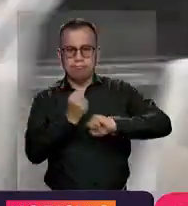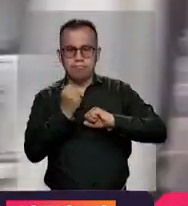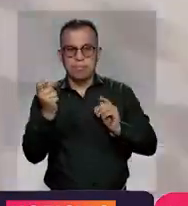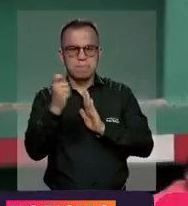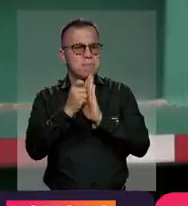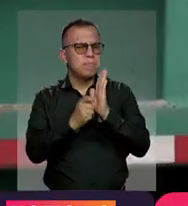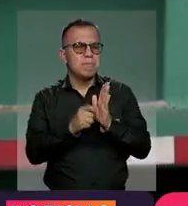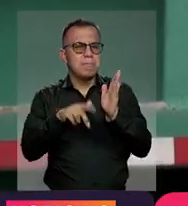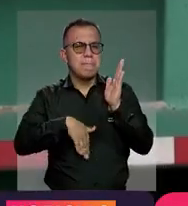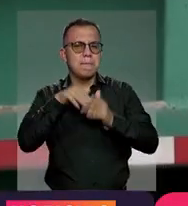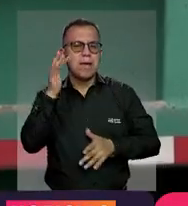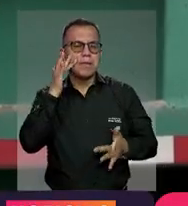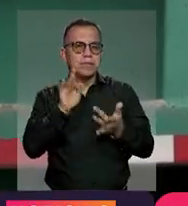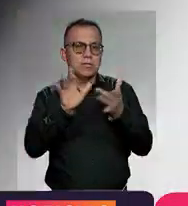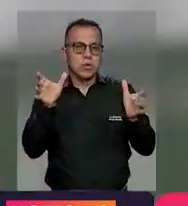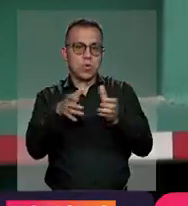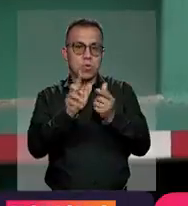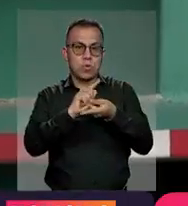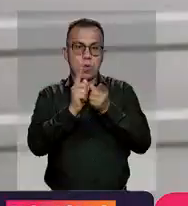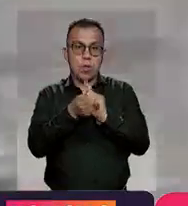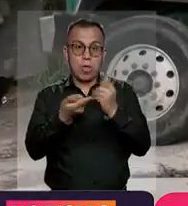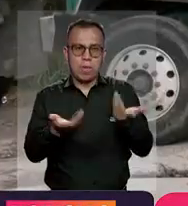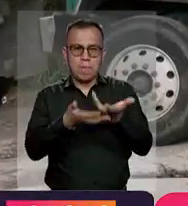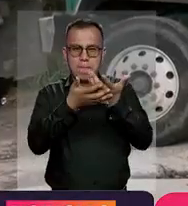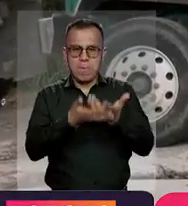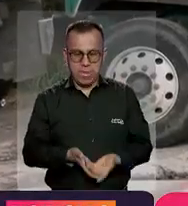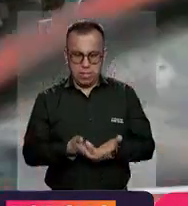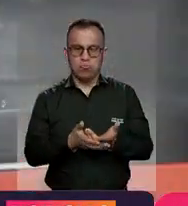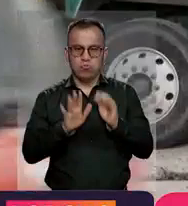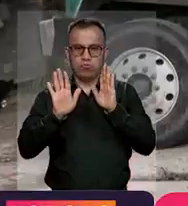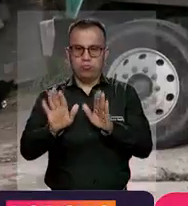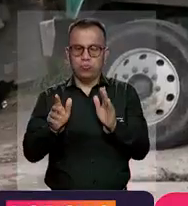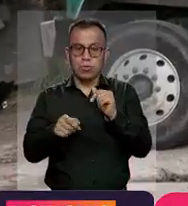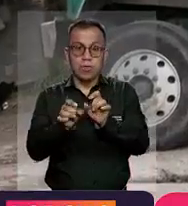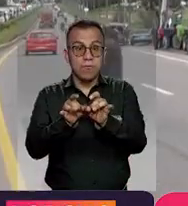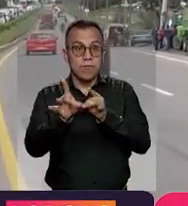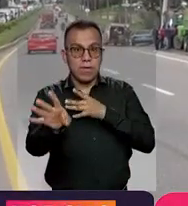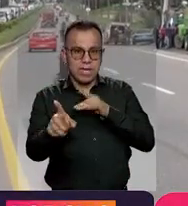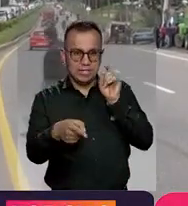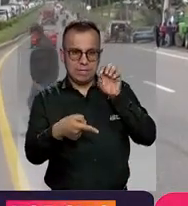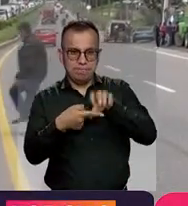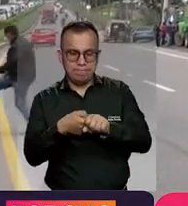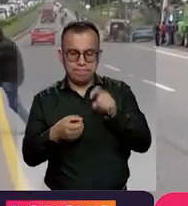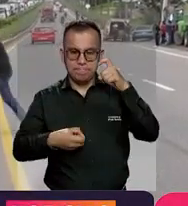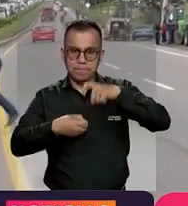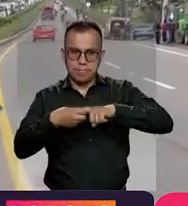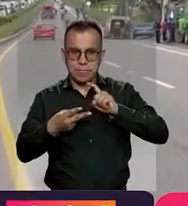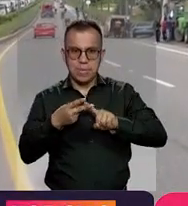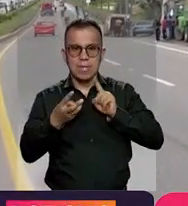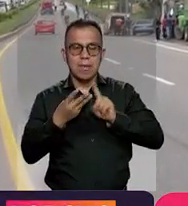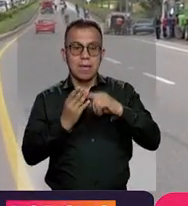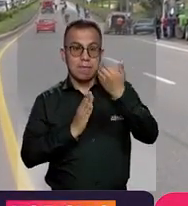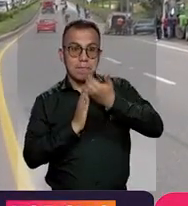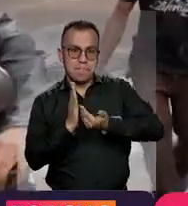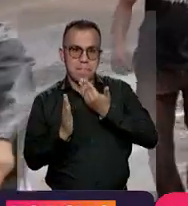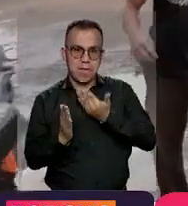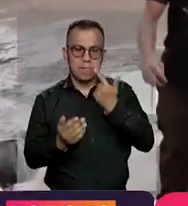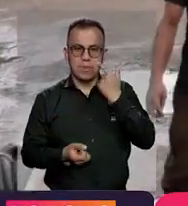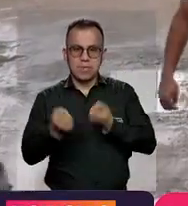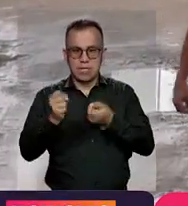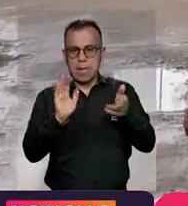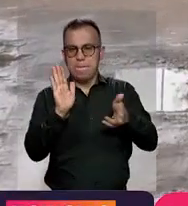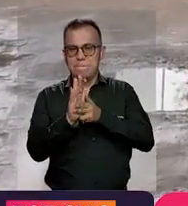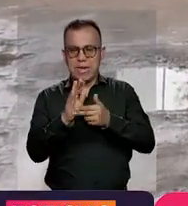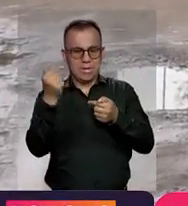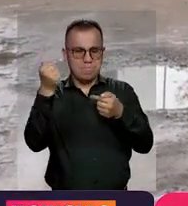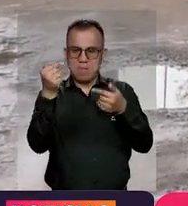de los puntos que trataron fue la modificación del peso bruto vehicular, la fecha de matrícula, el número de licencia de tránsito, marca, entre